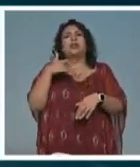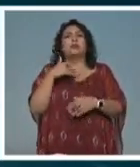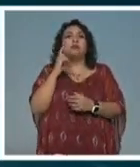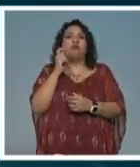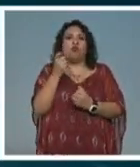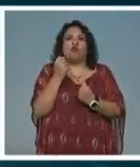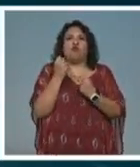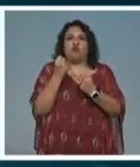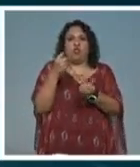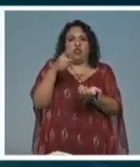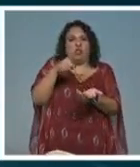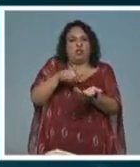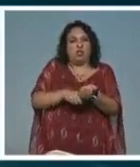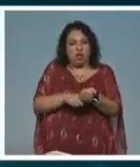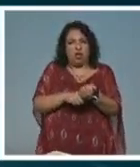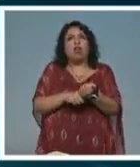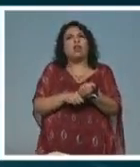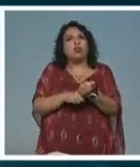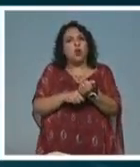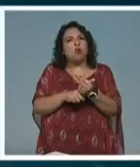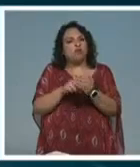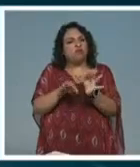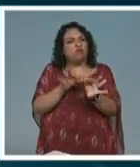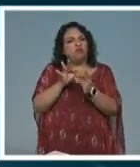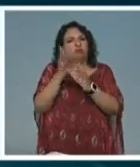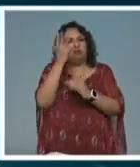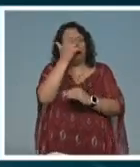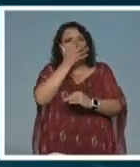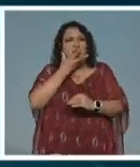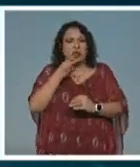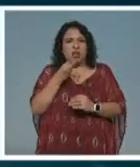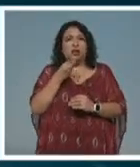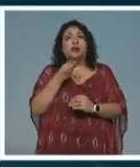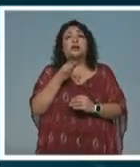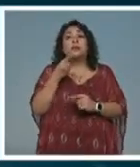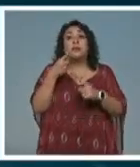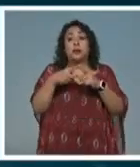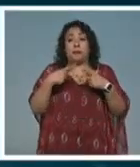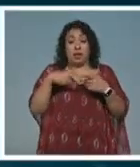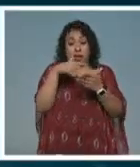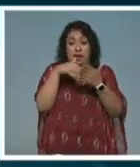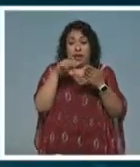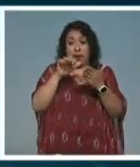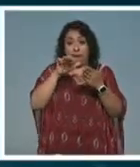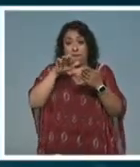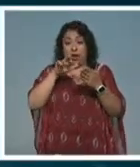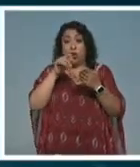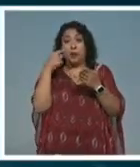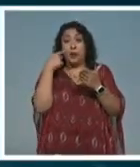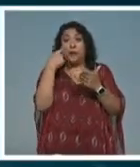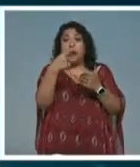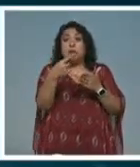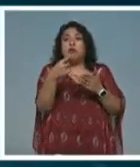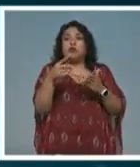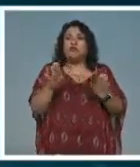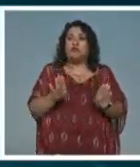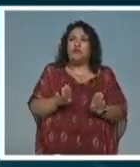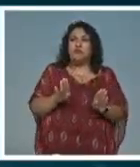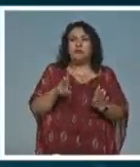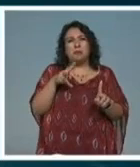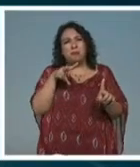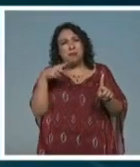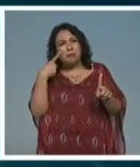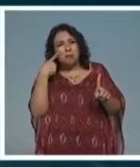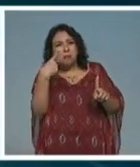su fuerza interior y su más exacta belleza. Para los lectores de Amparo Dávila, es evidente que su forma de